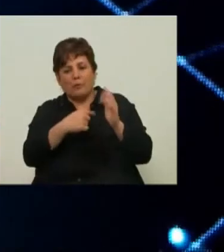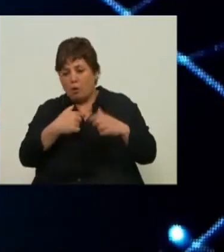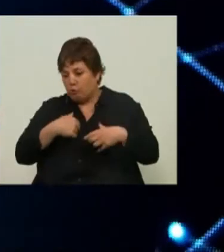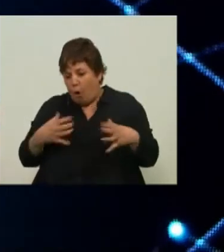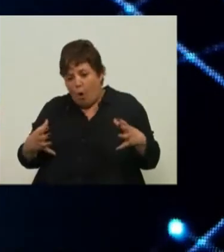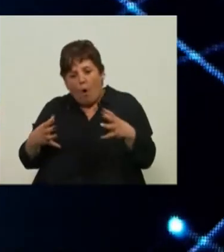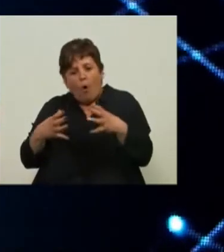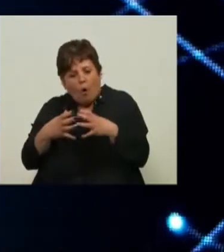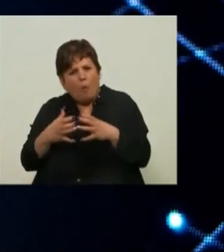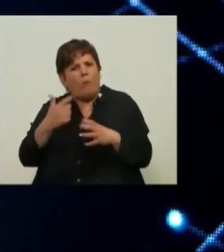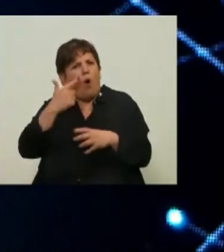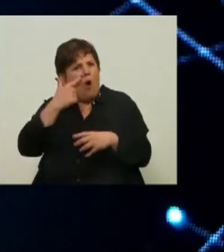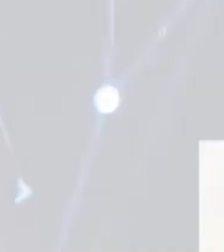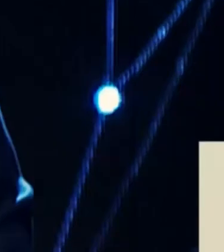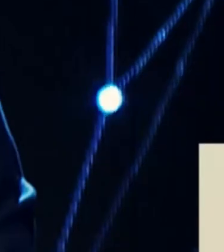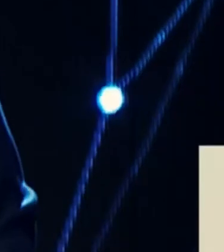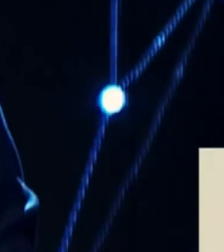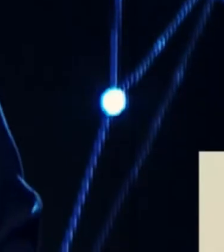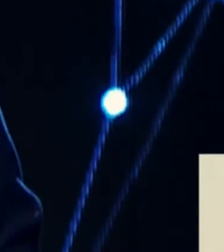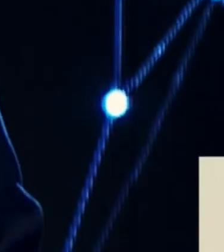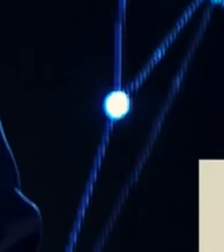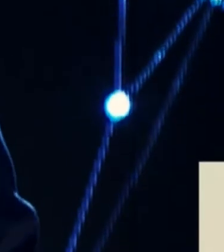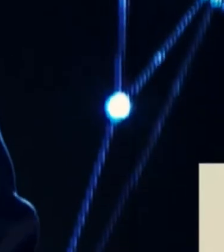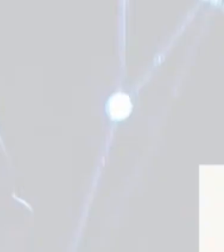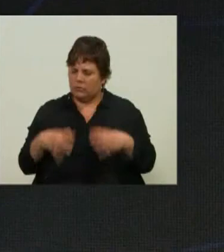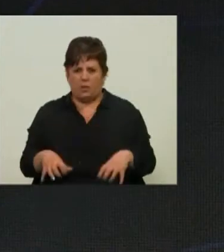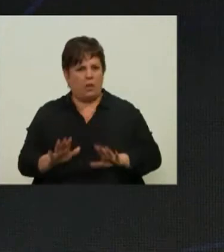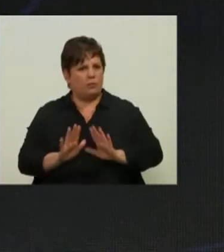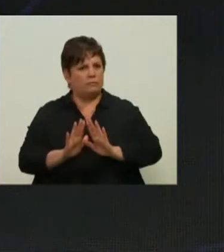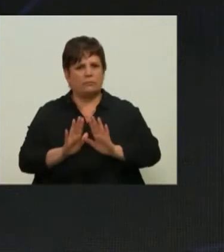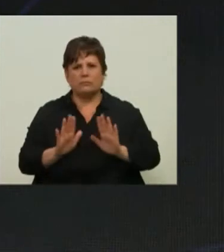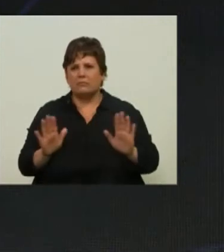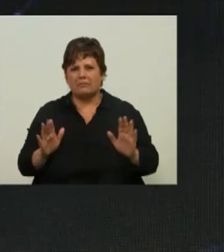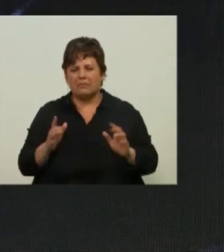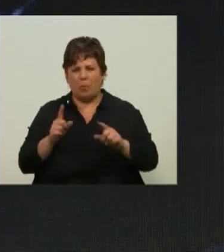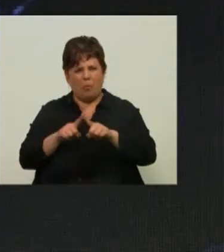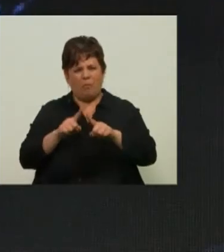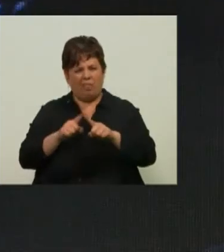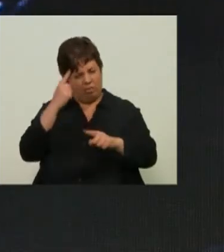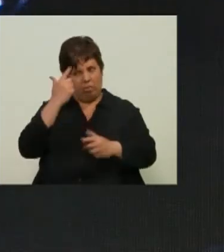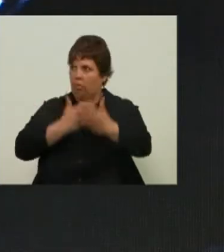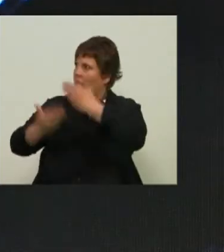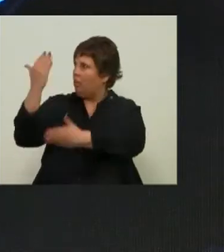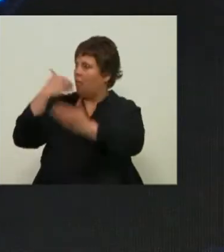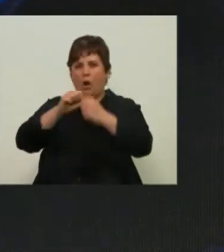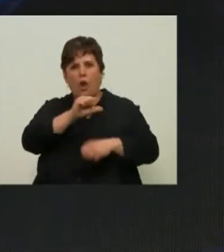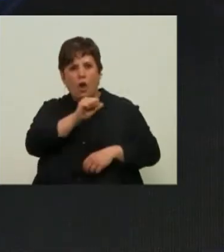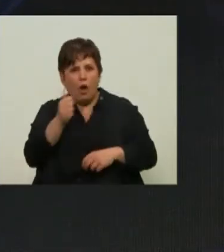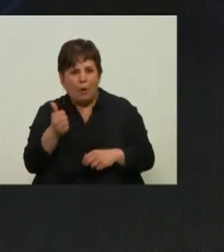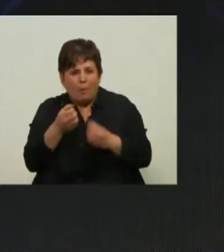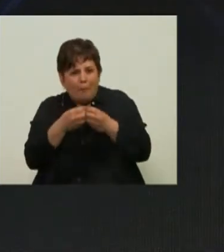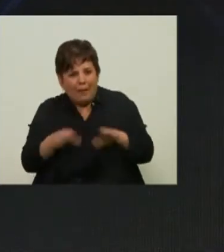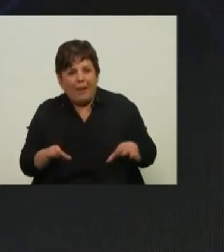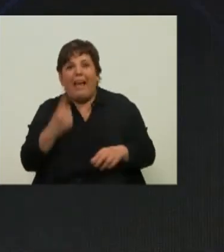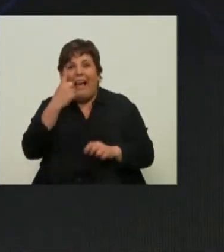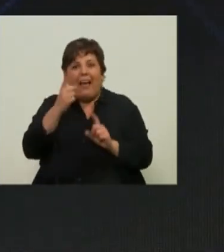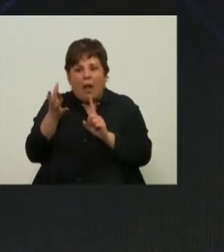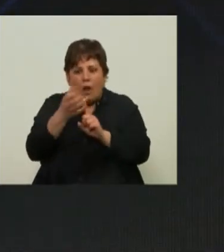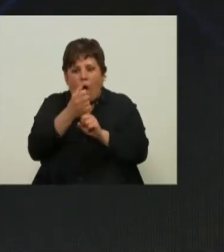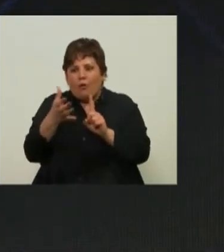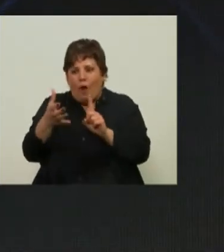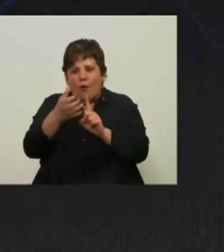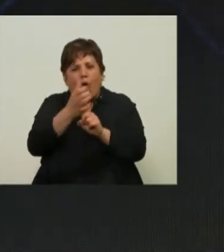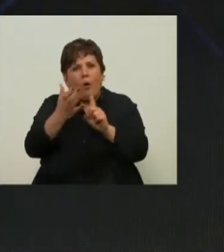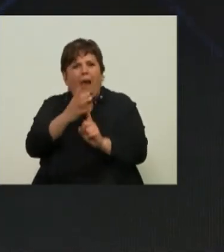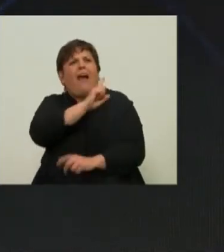de un grupo de hombres y mujeres que se quiera hacer cargo. No quiero que retrocedamos en los logros, porque cada logro ha